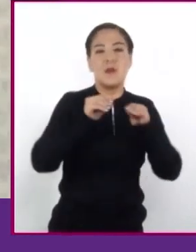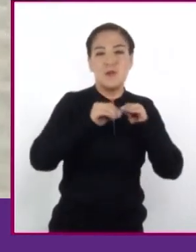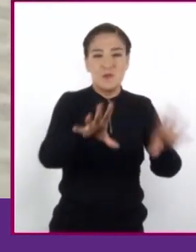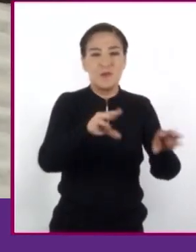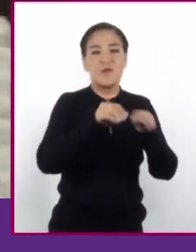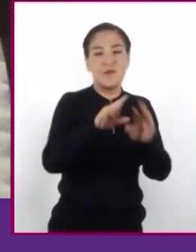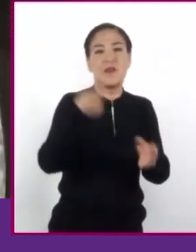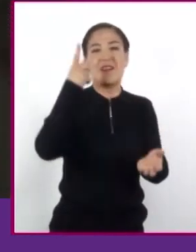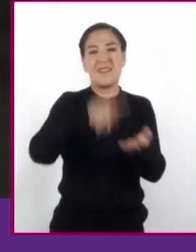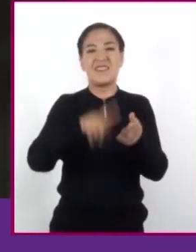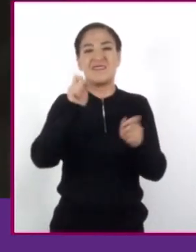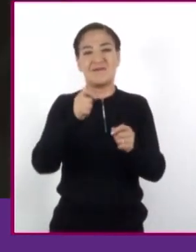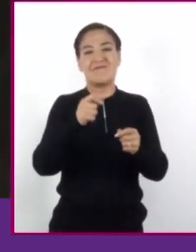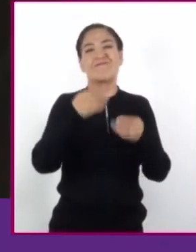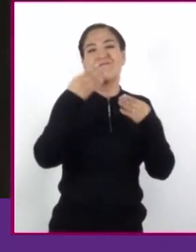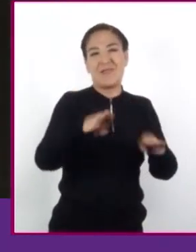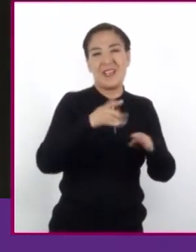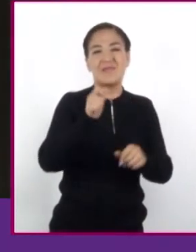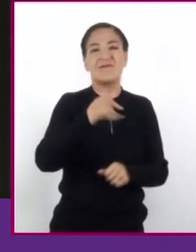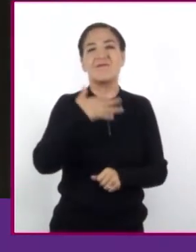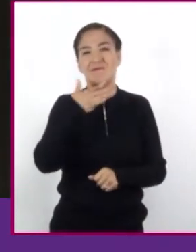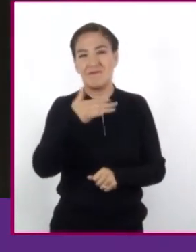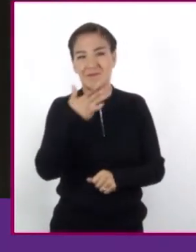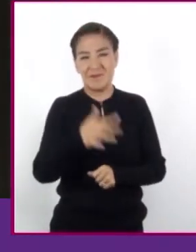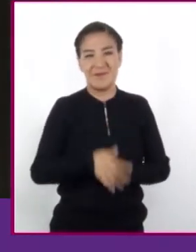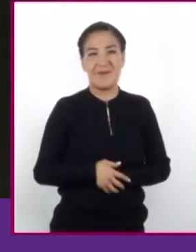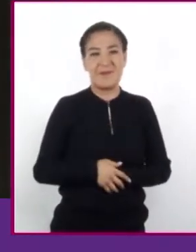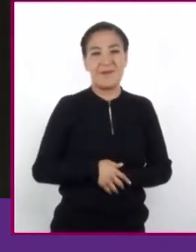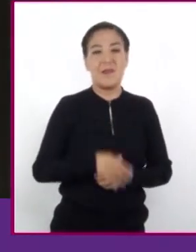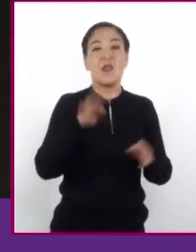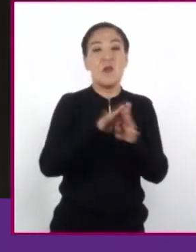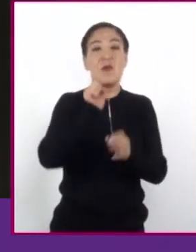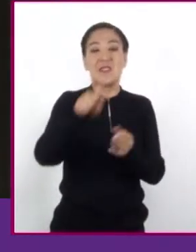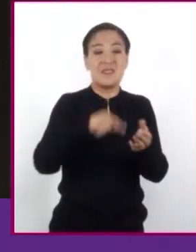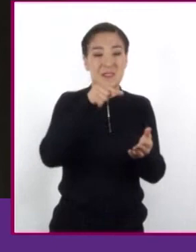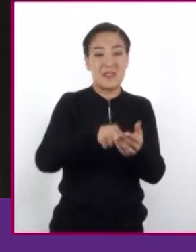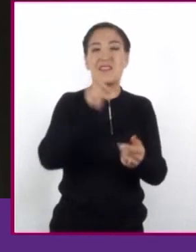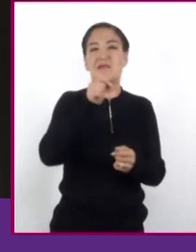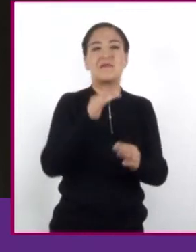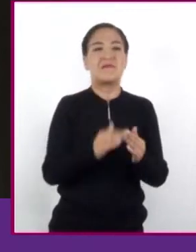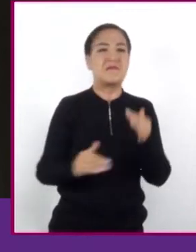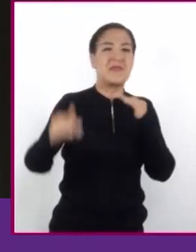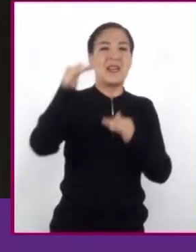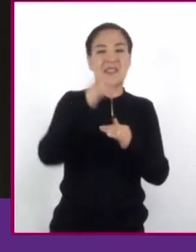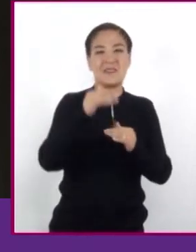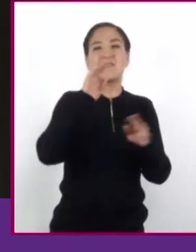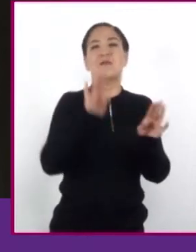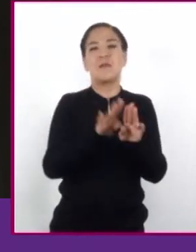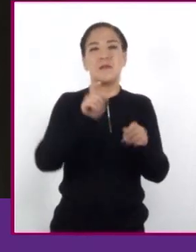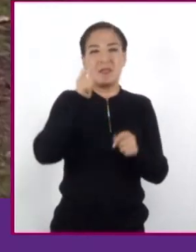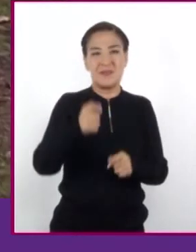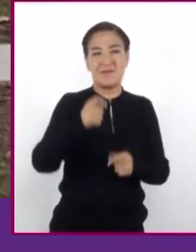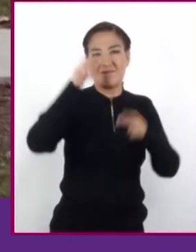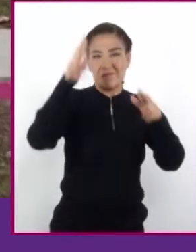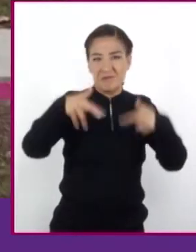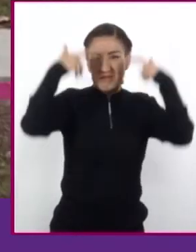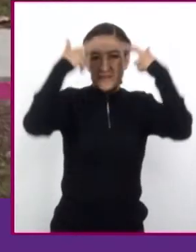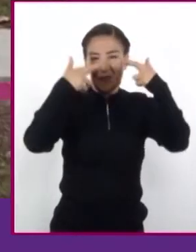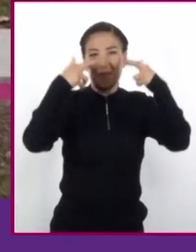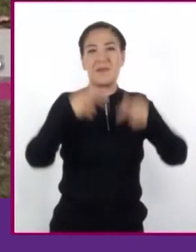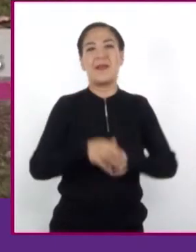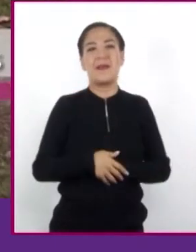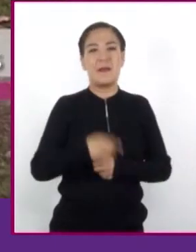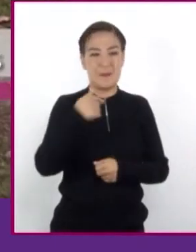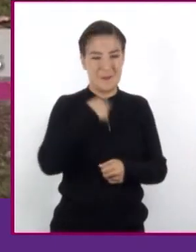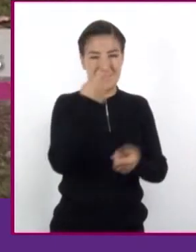través del mercado negro. Eran eclesiásticos de todas las jerarquías. Había funcionarios de la corona. Englobé